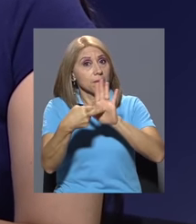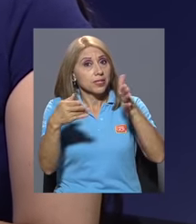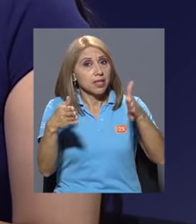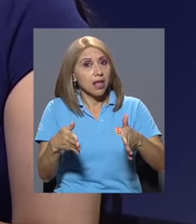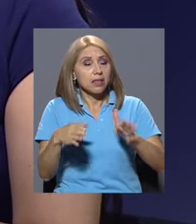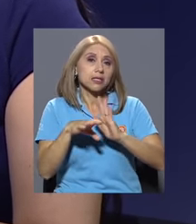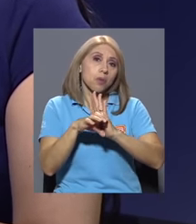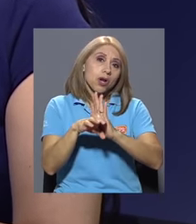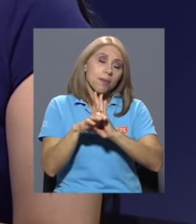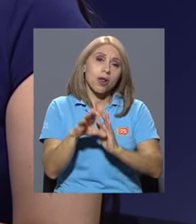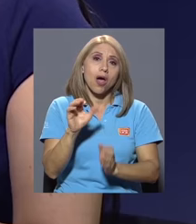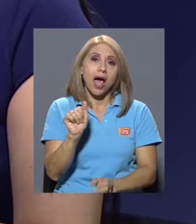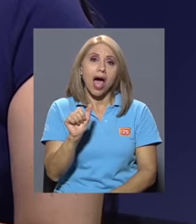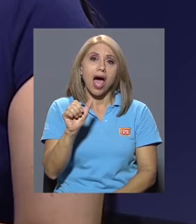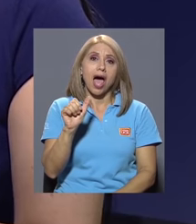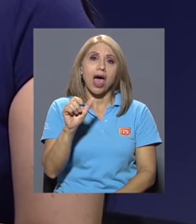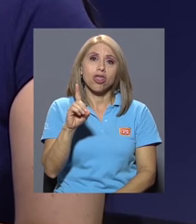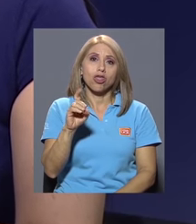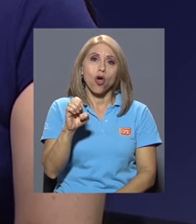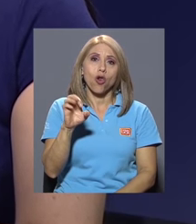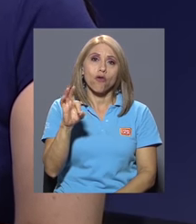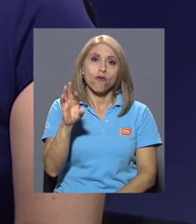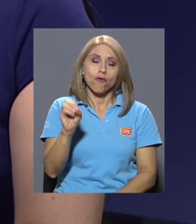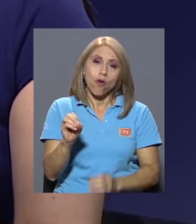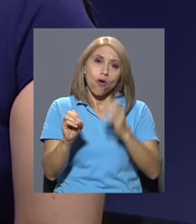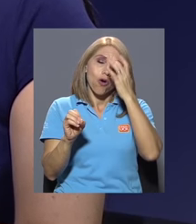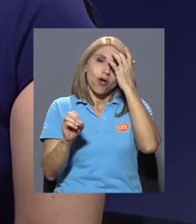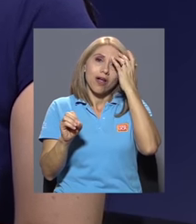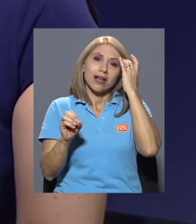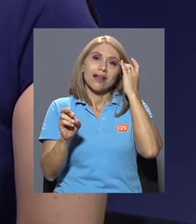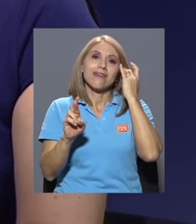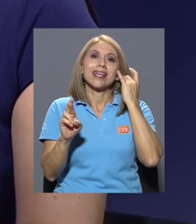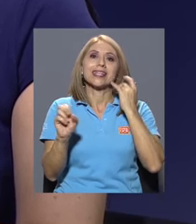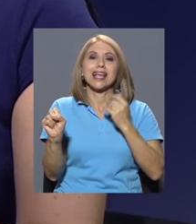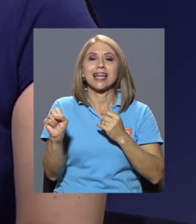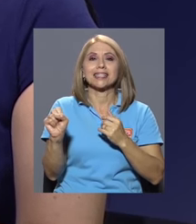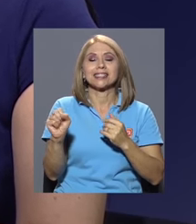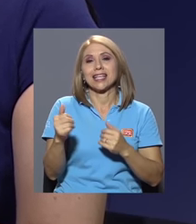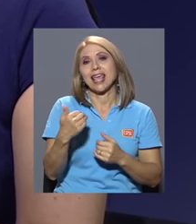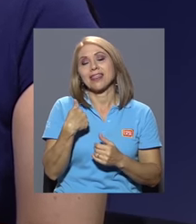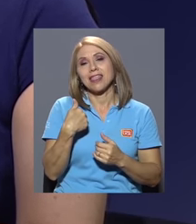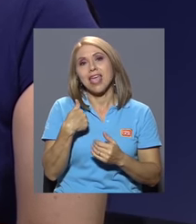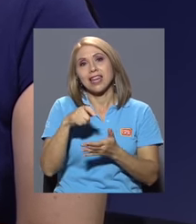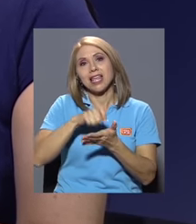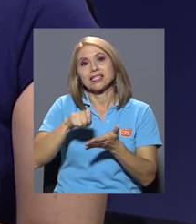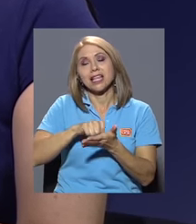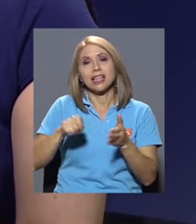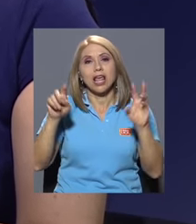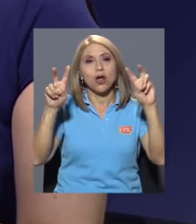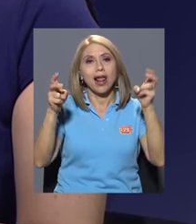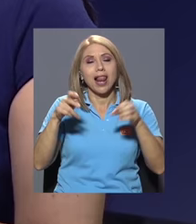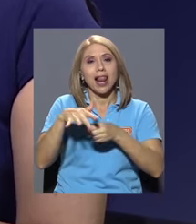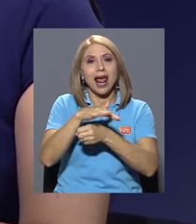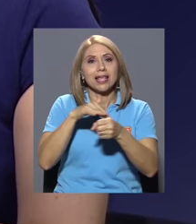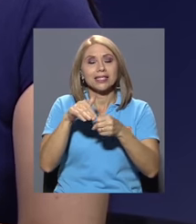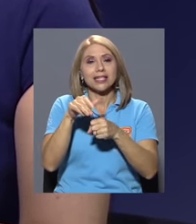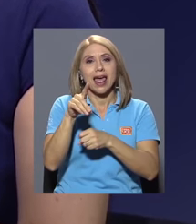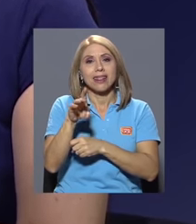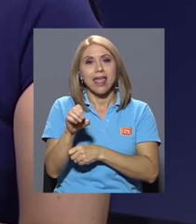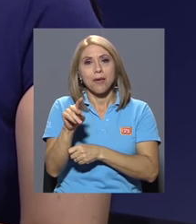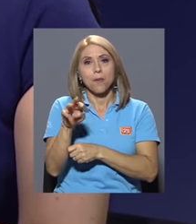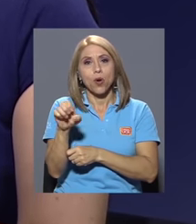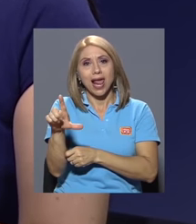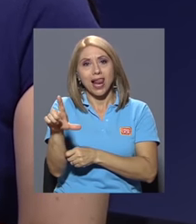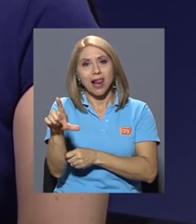Como Adolfo Bioy Casares, que tiene la isla de Morel, sí, la isla de